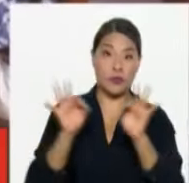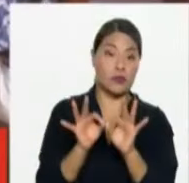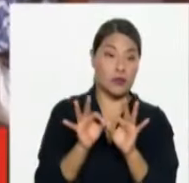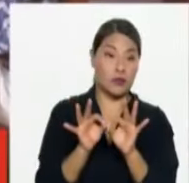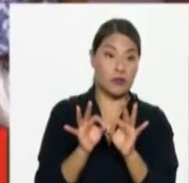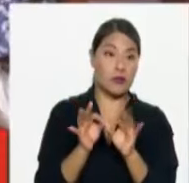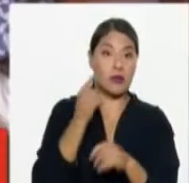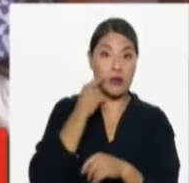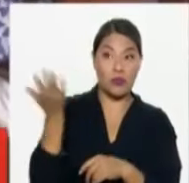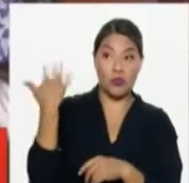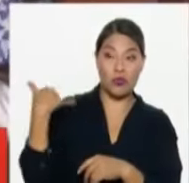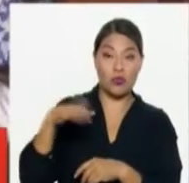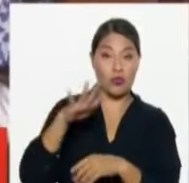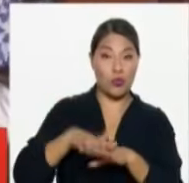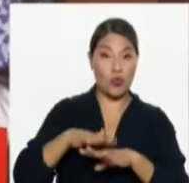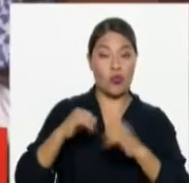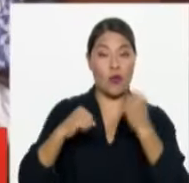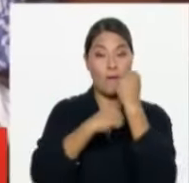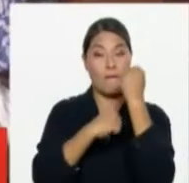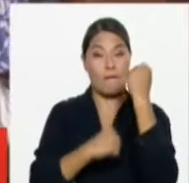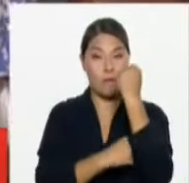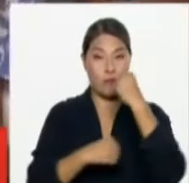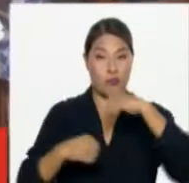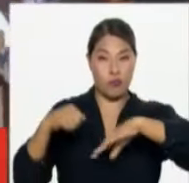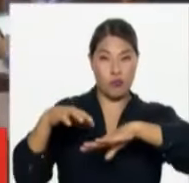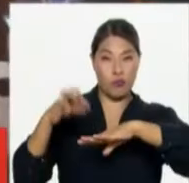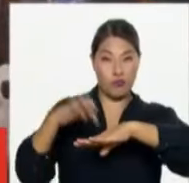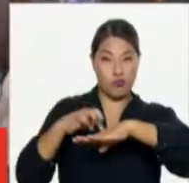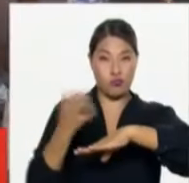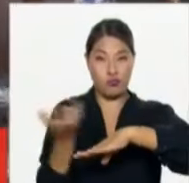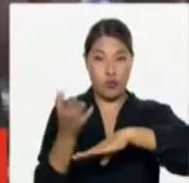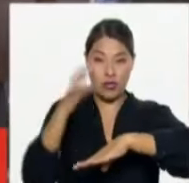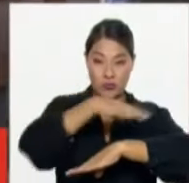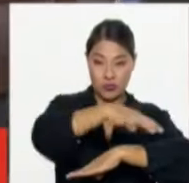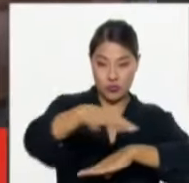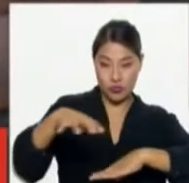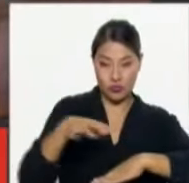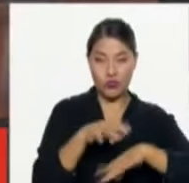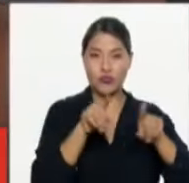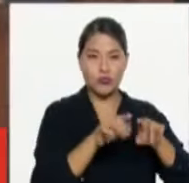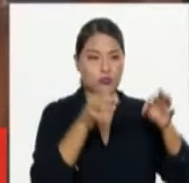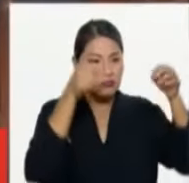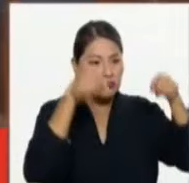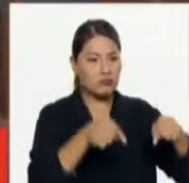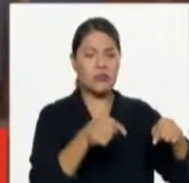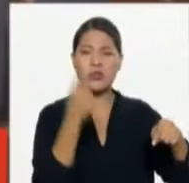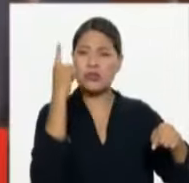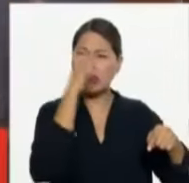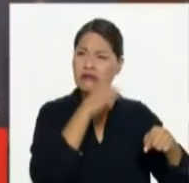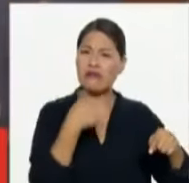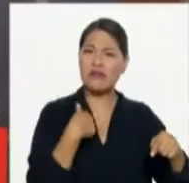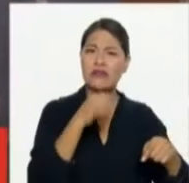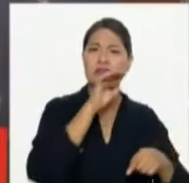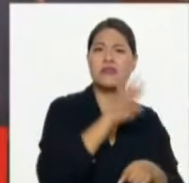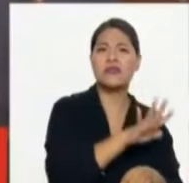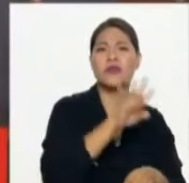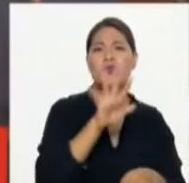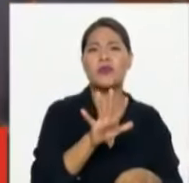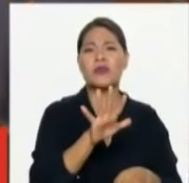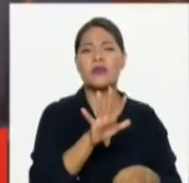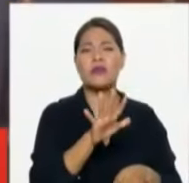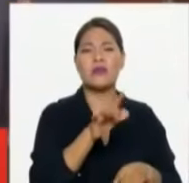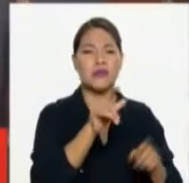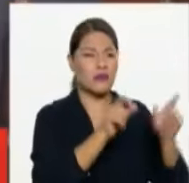que el pueblo de Puente Piedra, siendo una ciudad en el mismo peaje, se afecta 50.000 la parte